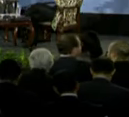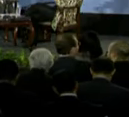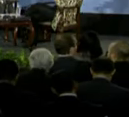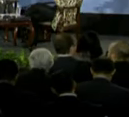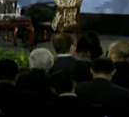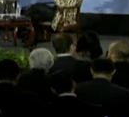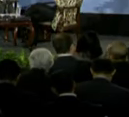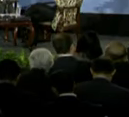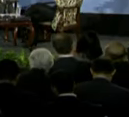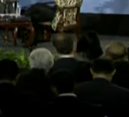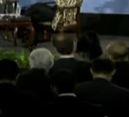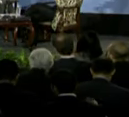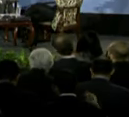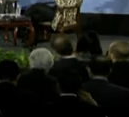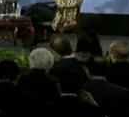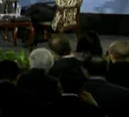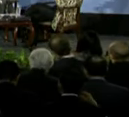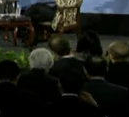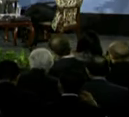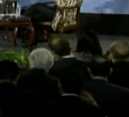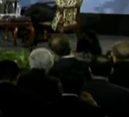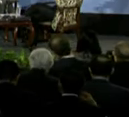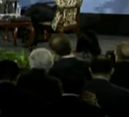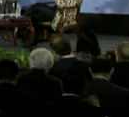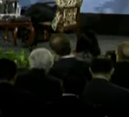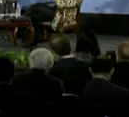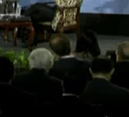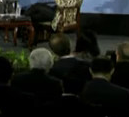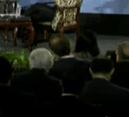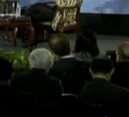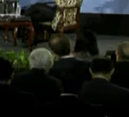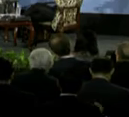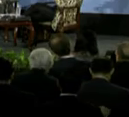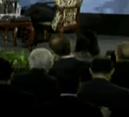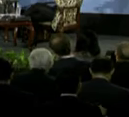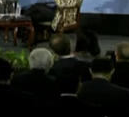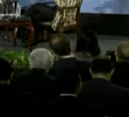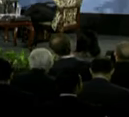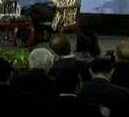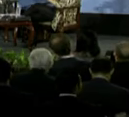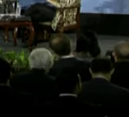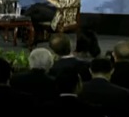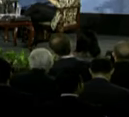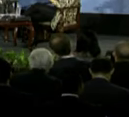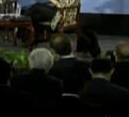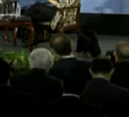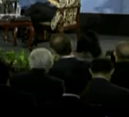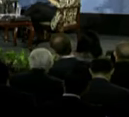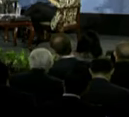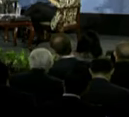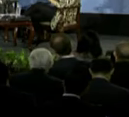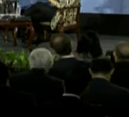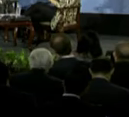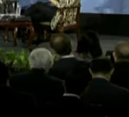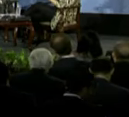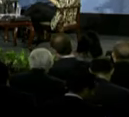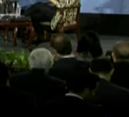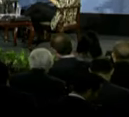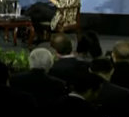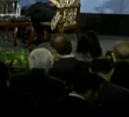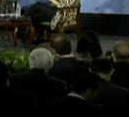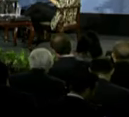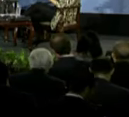Senado por la invitación en nombre del embajador Yuri Fedotov, el director ejecutivo de la Oficina de las Naciones Unidas contra la Droga